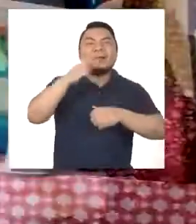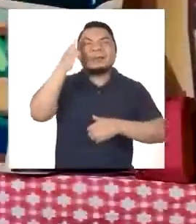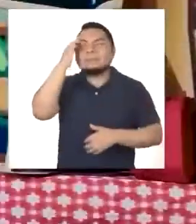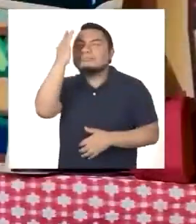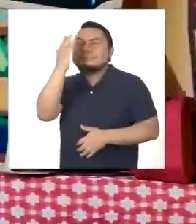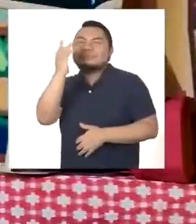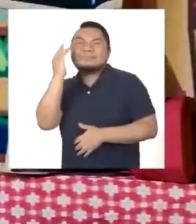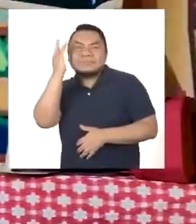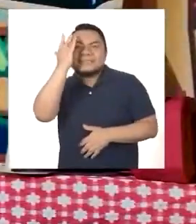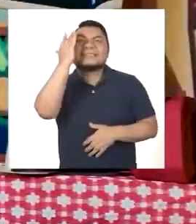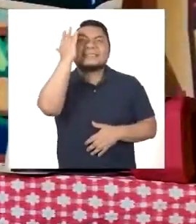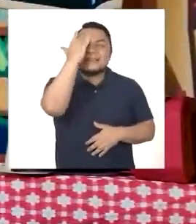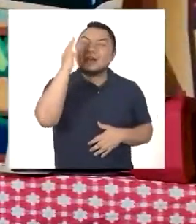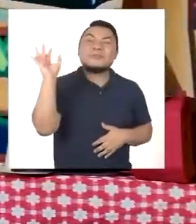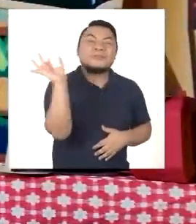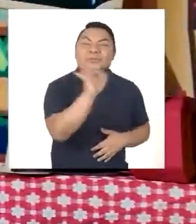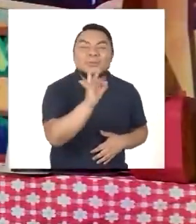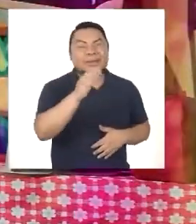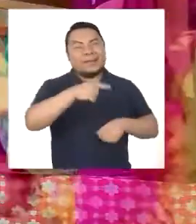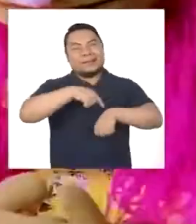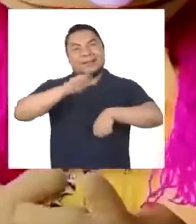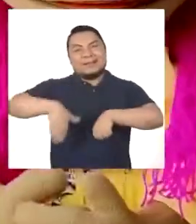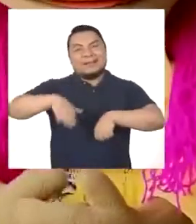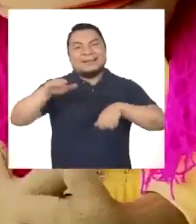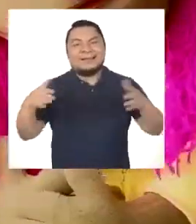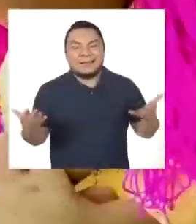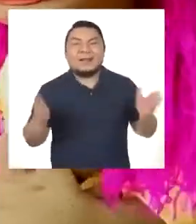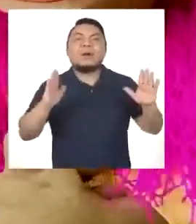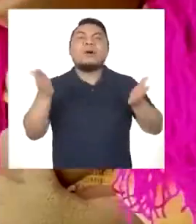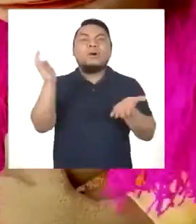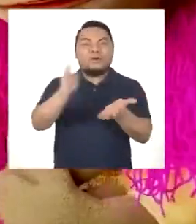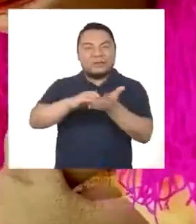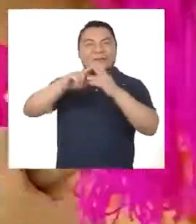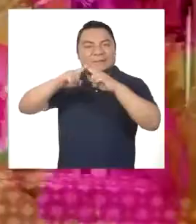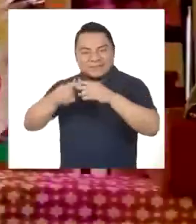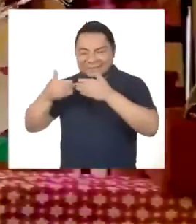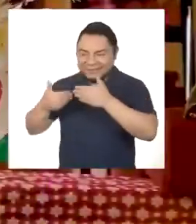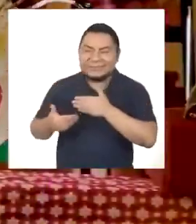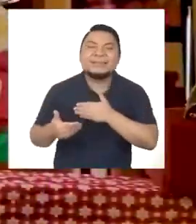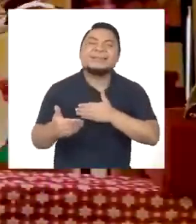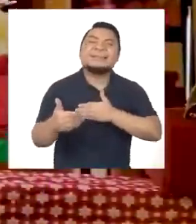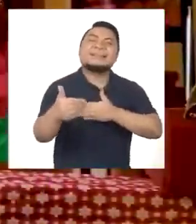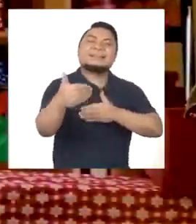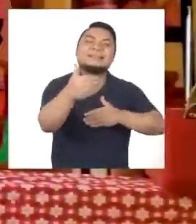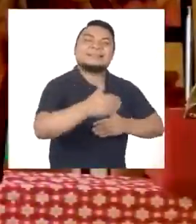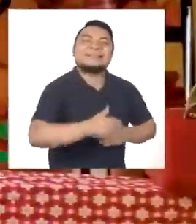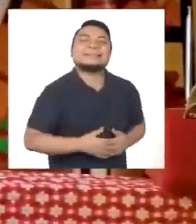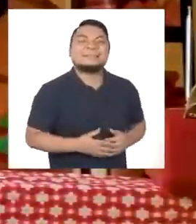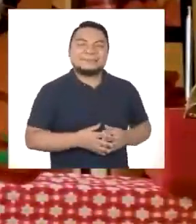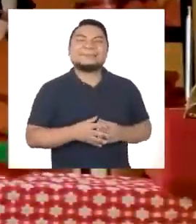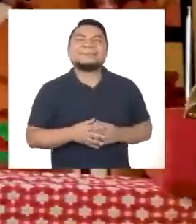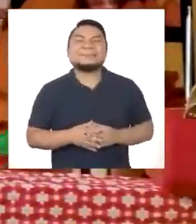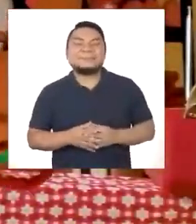reflexionar. Vamos, nunca es tarde para volver a empezar.